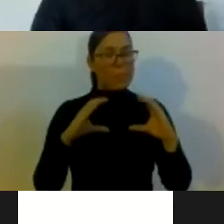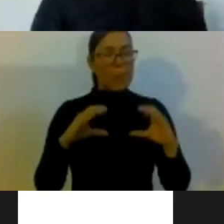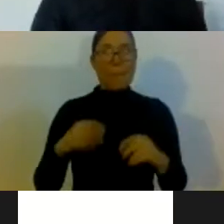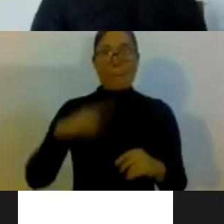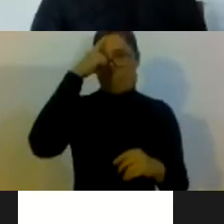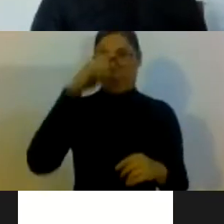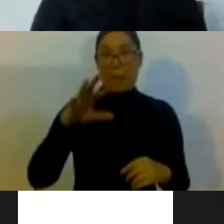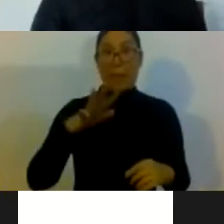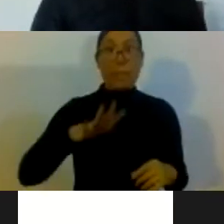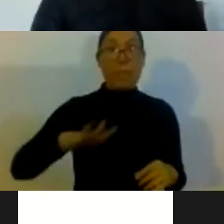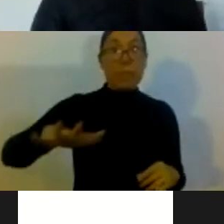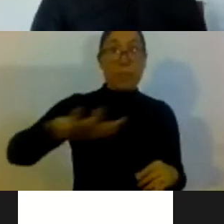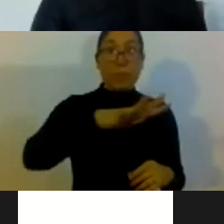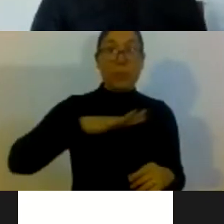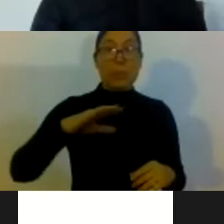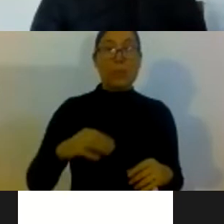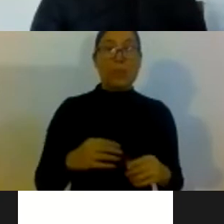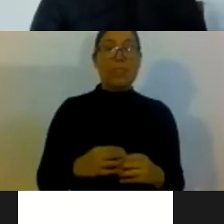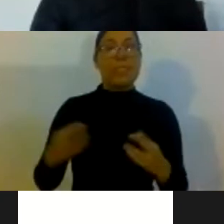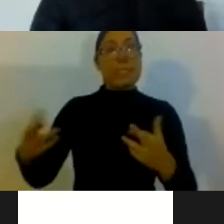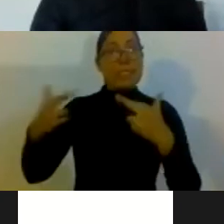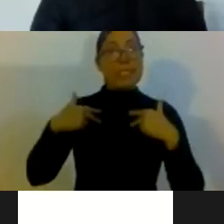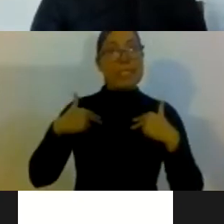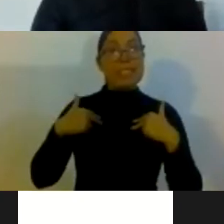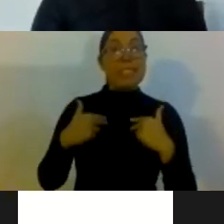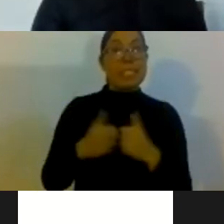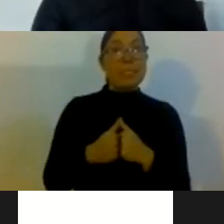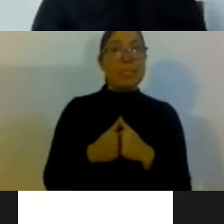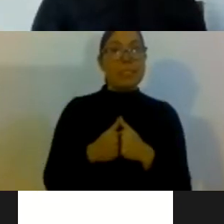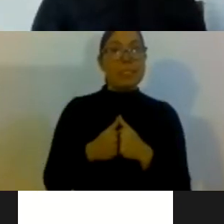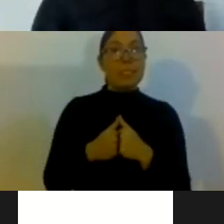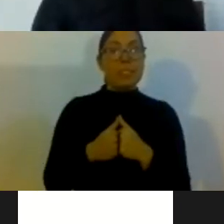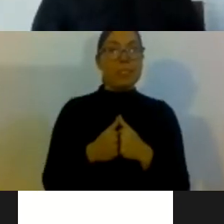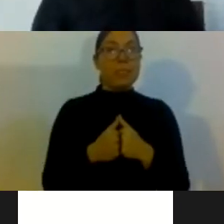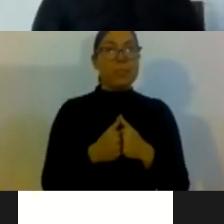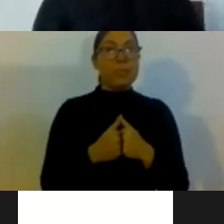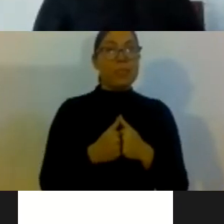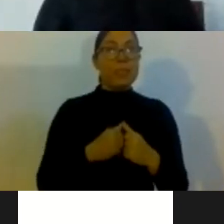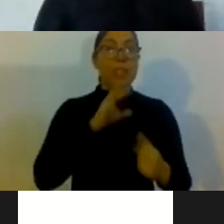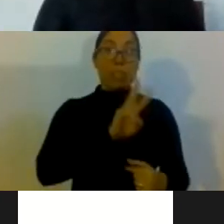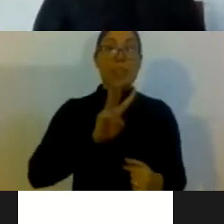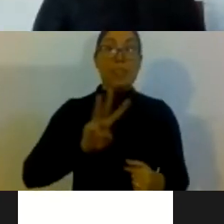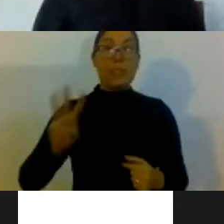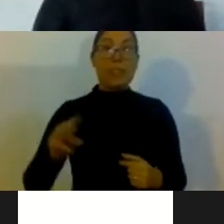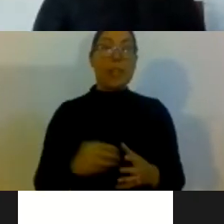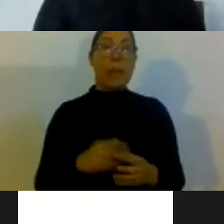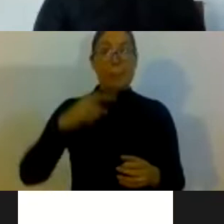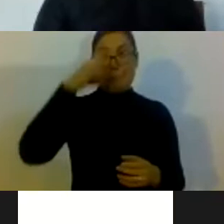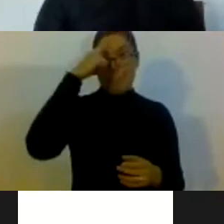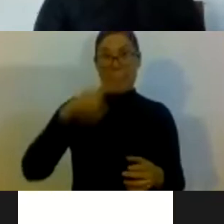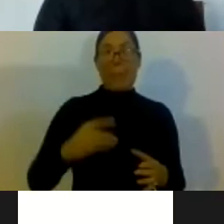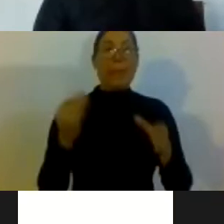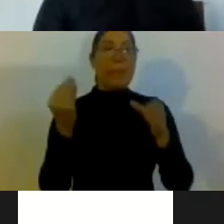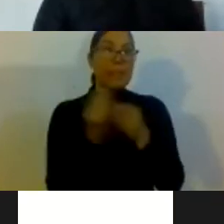informados de todos los del ciclo de conferencias que tenemos para ustedes, preparados con muchísimo cariño, con mucho esmero,